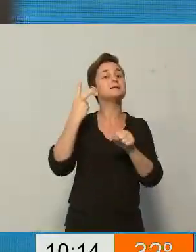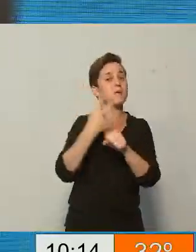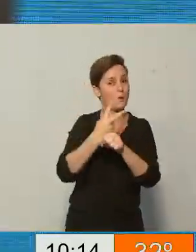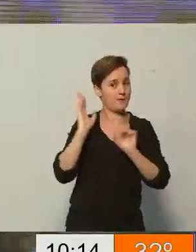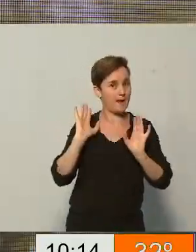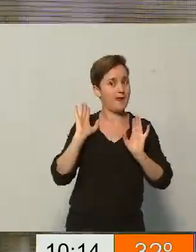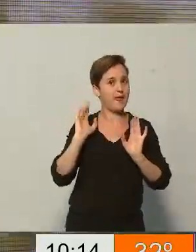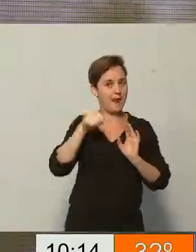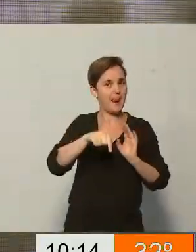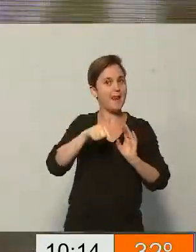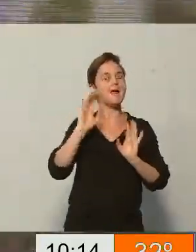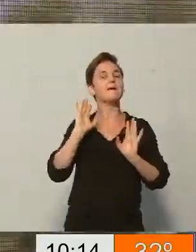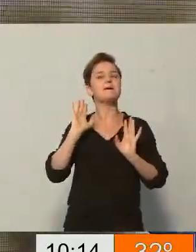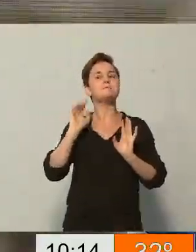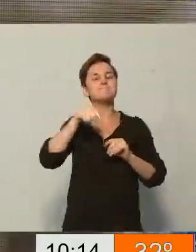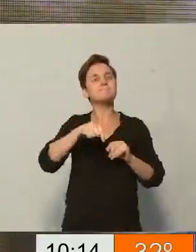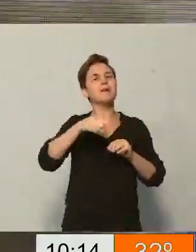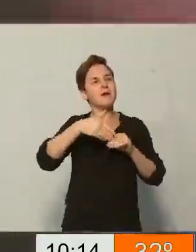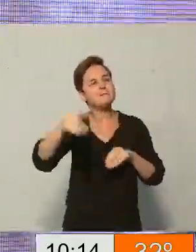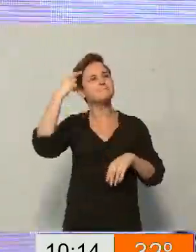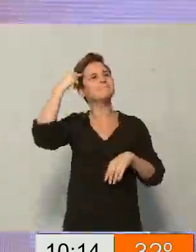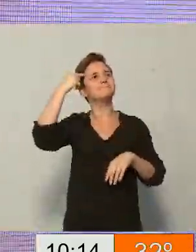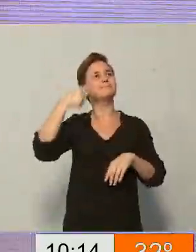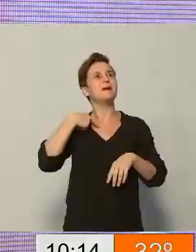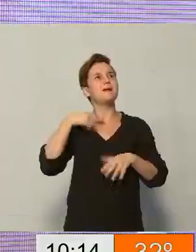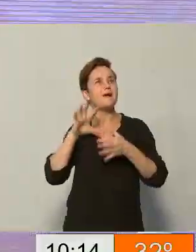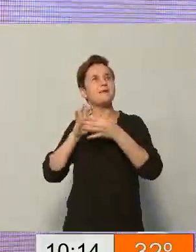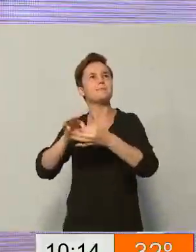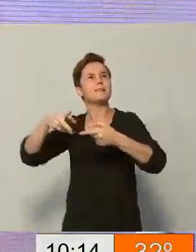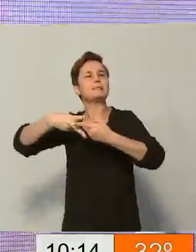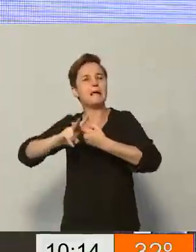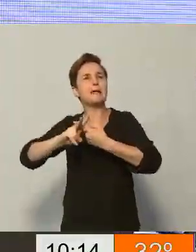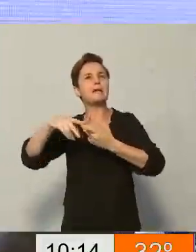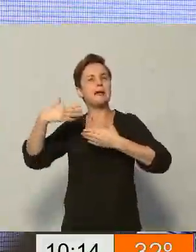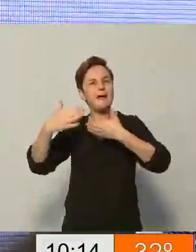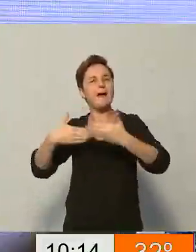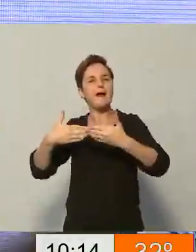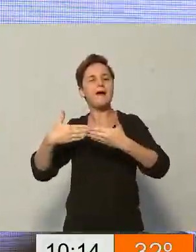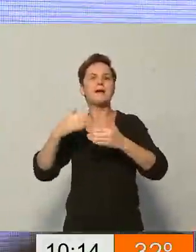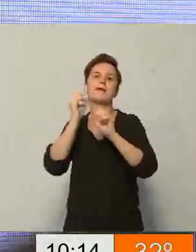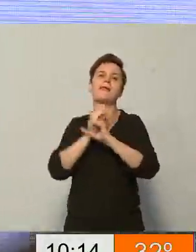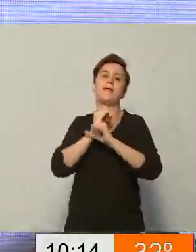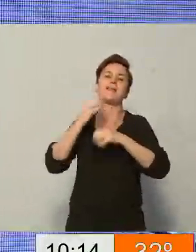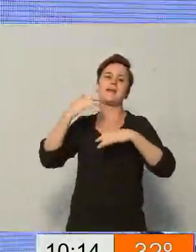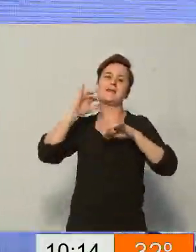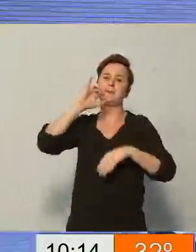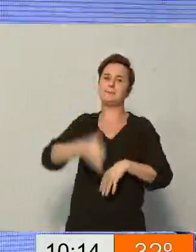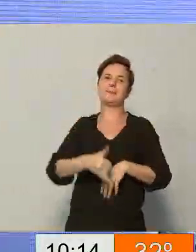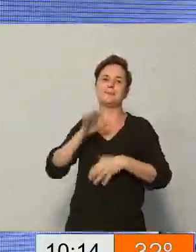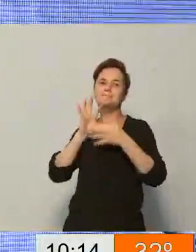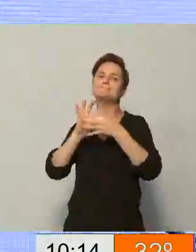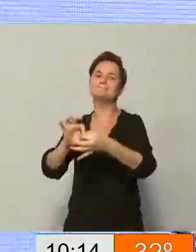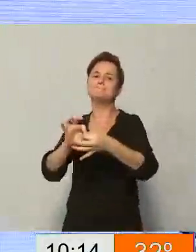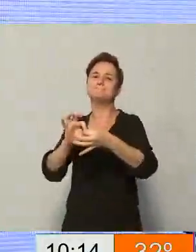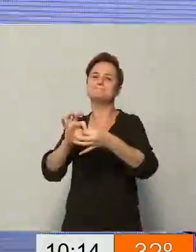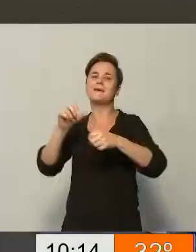Superior. Desde ahí quería una carrera técnica y, bueno, ingeniería química era la que